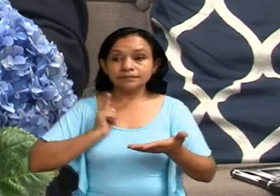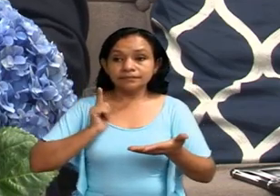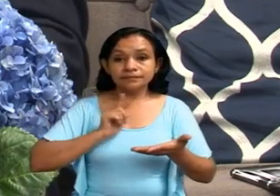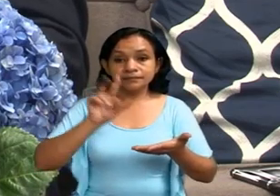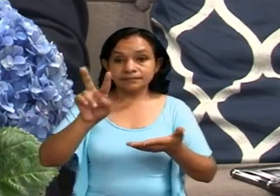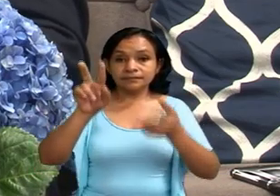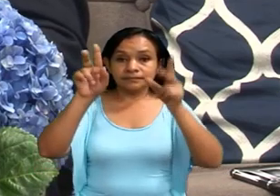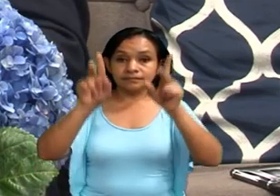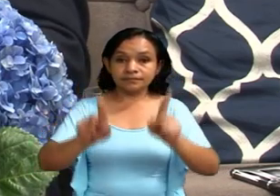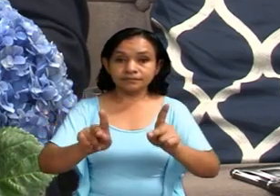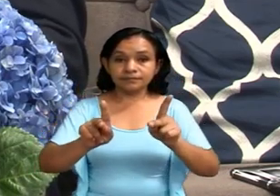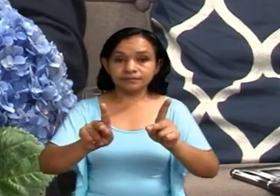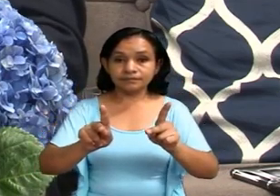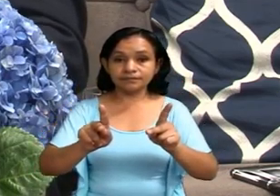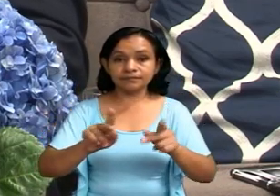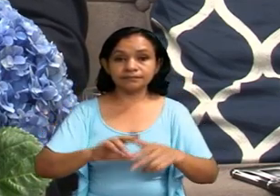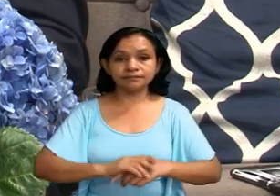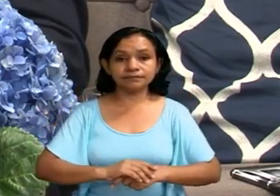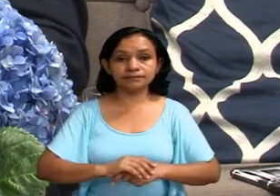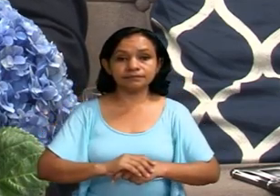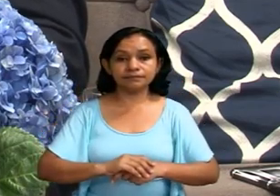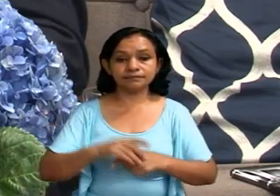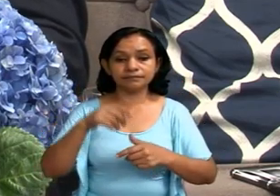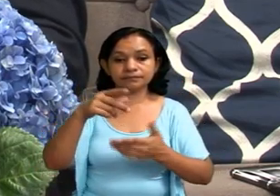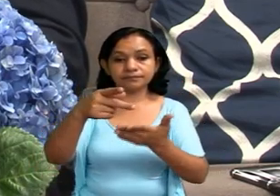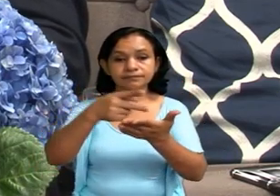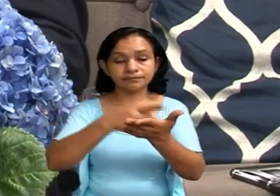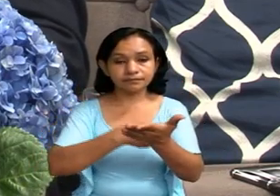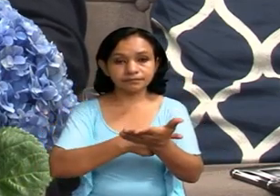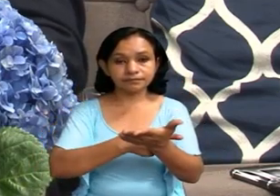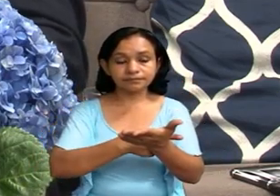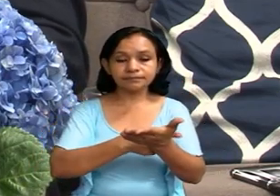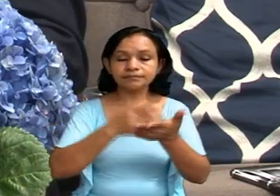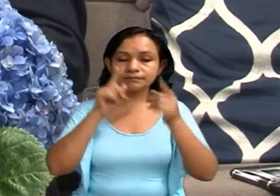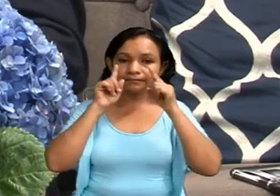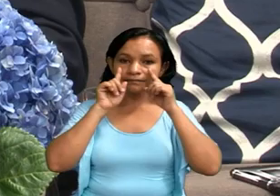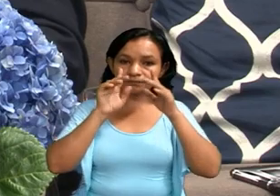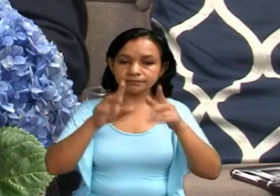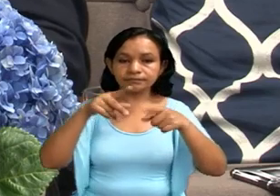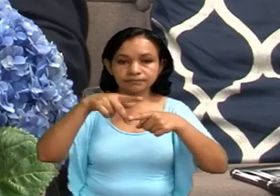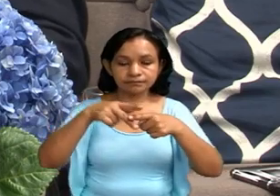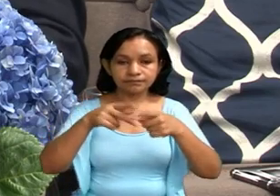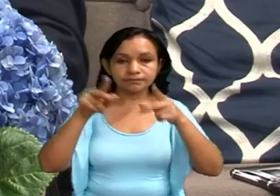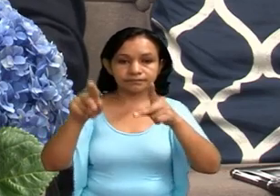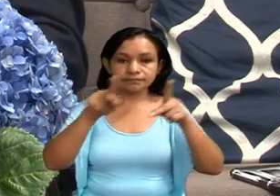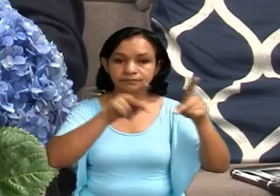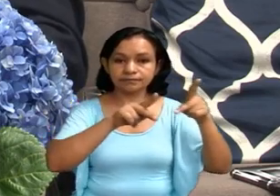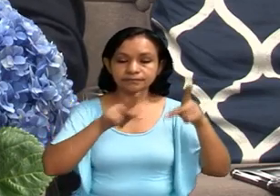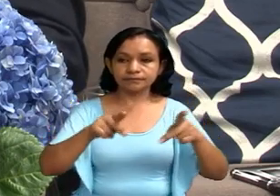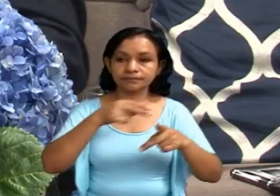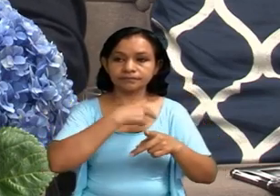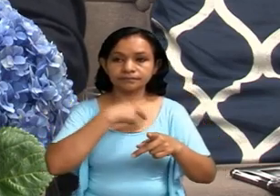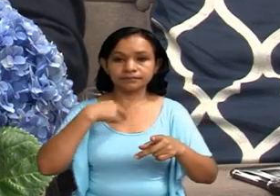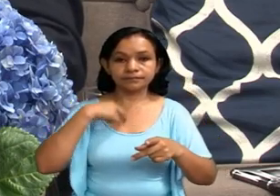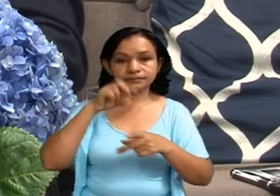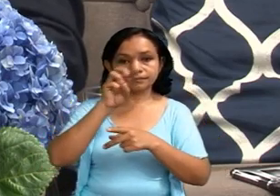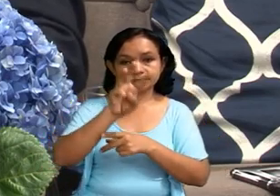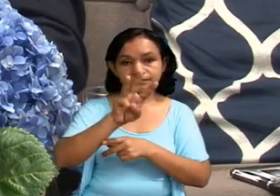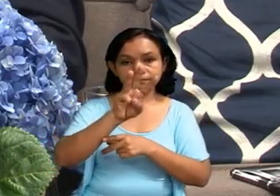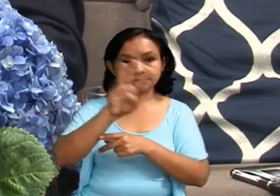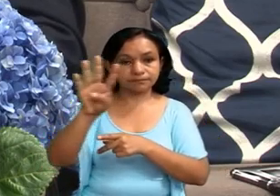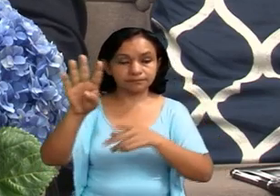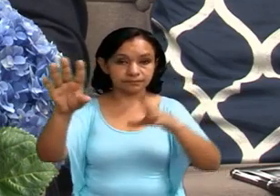2 personas que van a entrar al proyecto para darle mantenimiento, pero estas personas han pasado ya